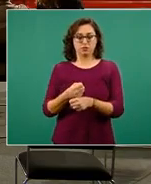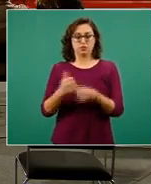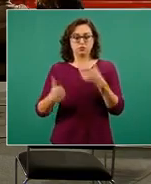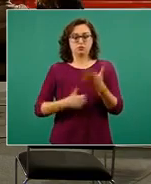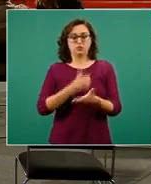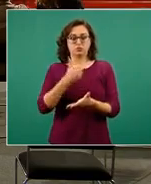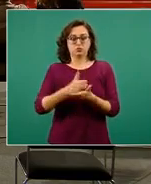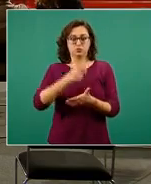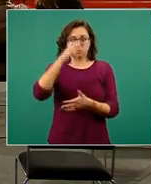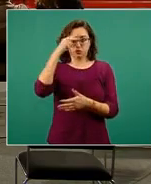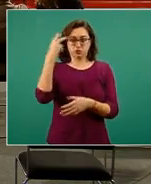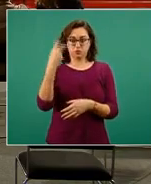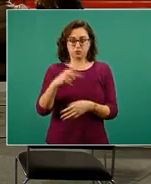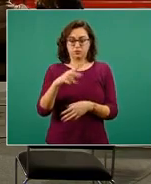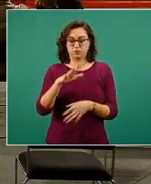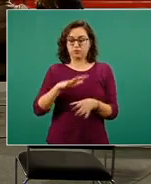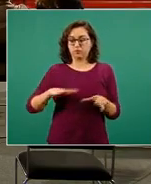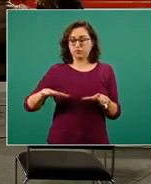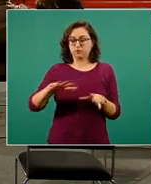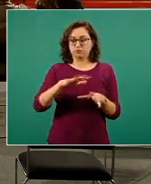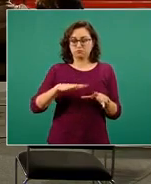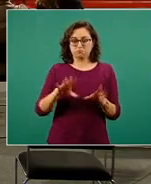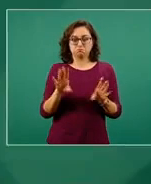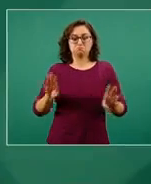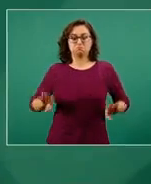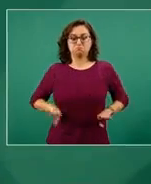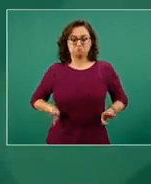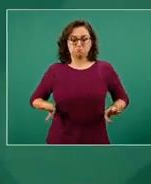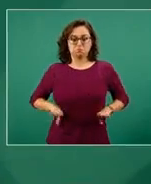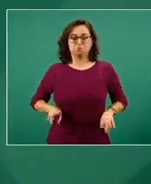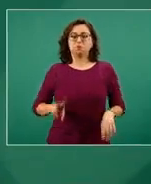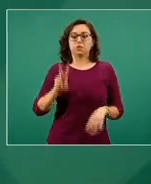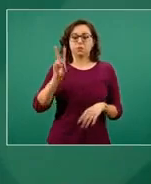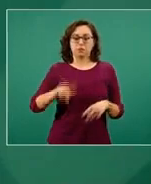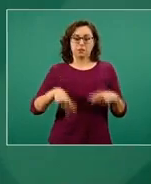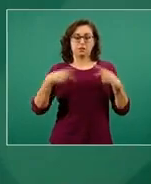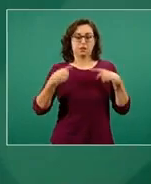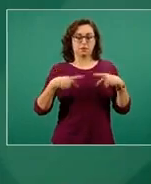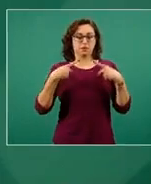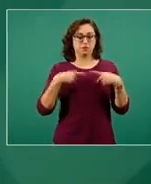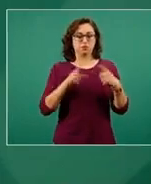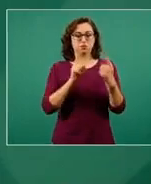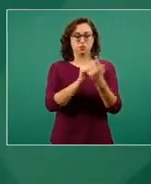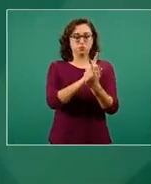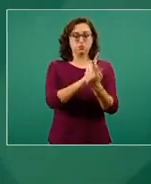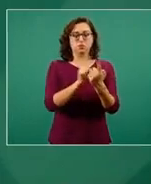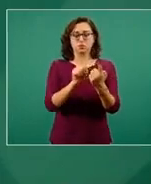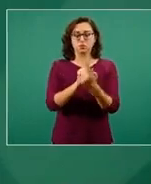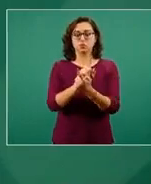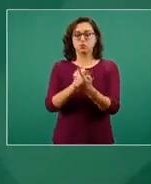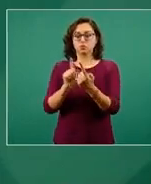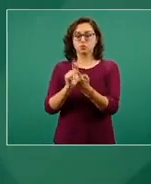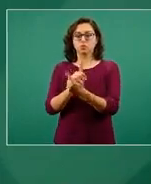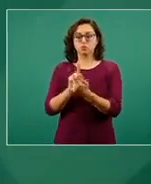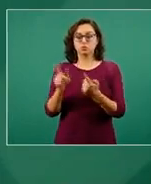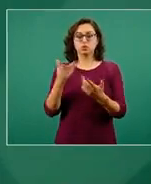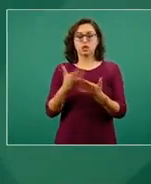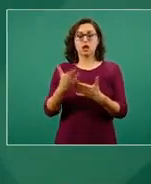sido el signo característico, el acercamiento a la comunidad. Lo fue cuando empezaron los